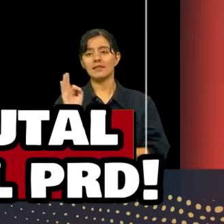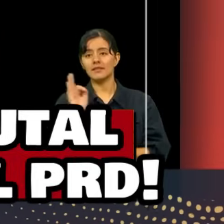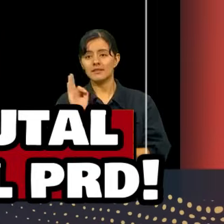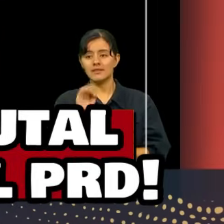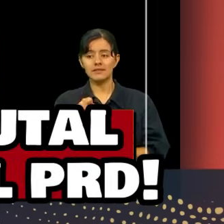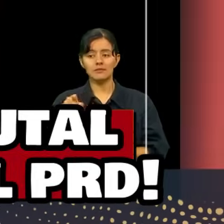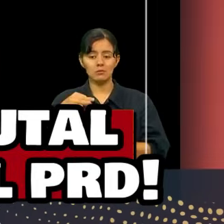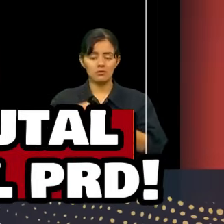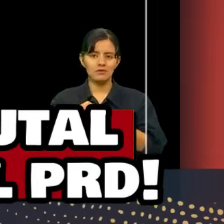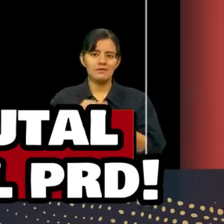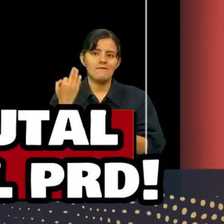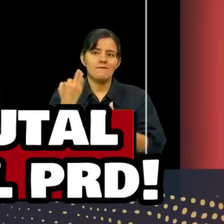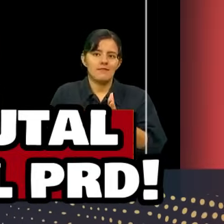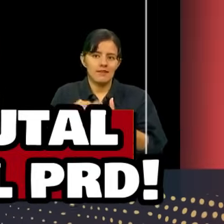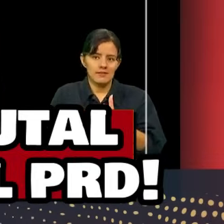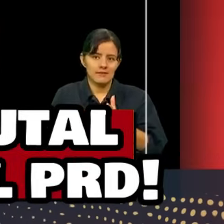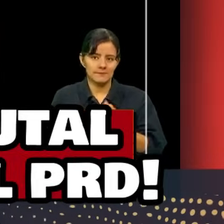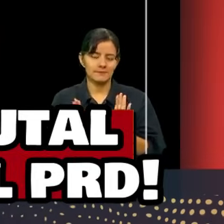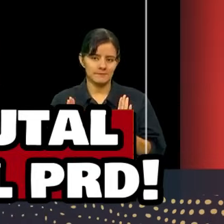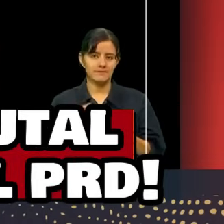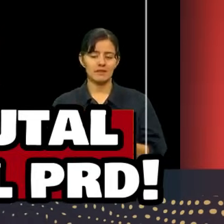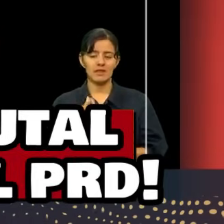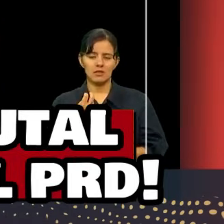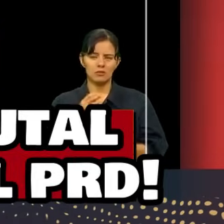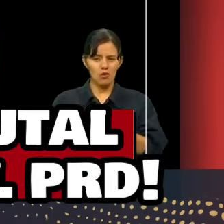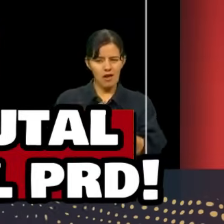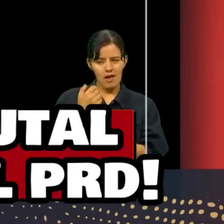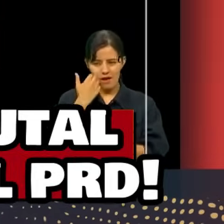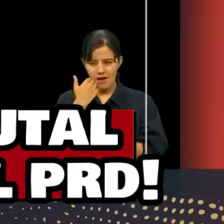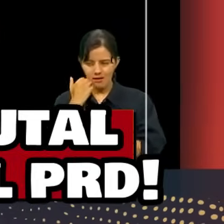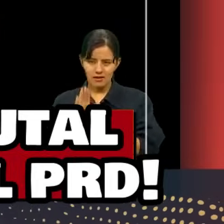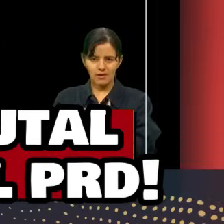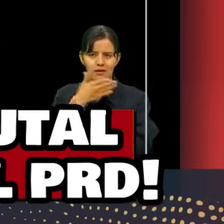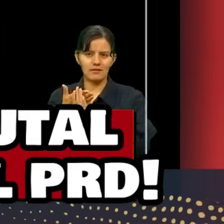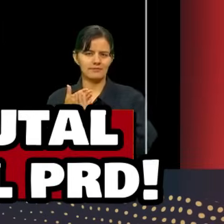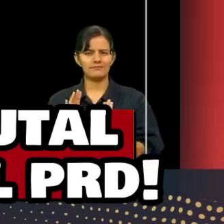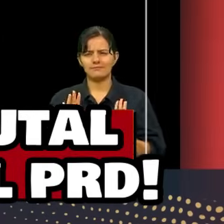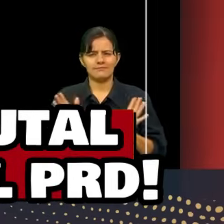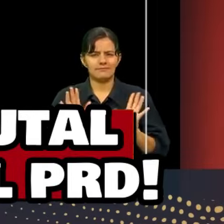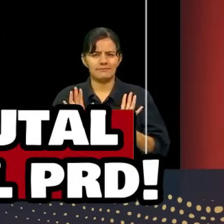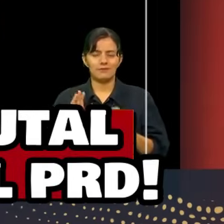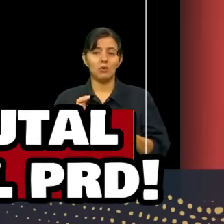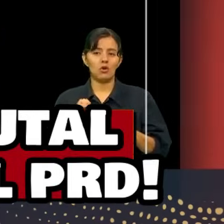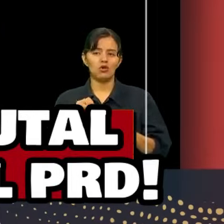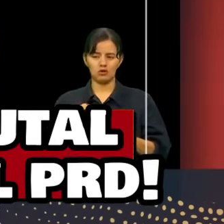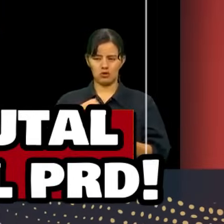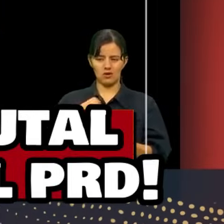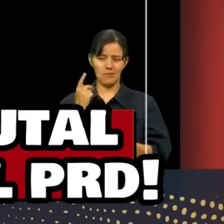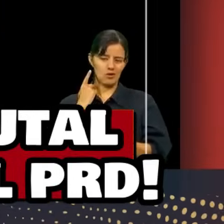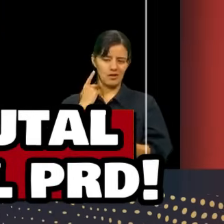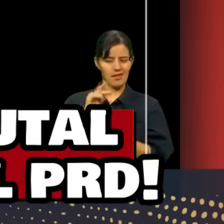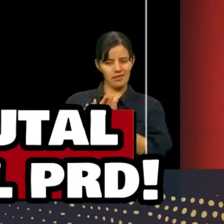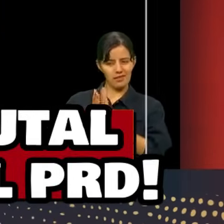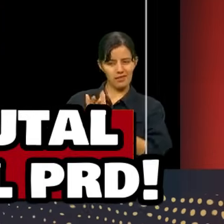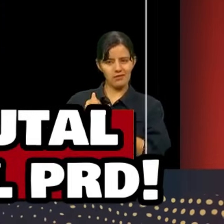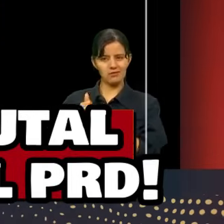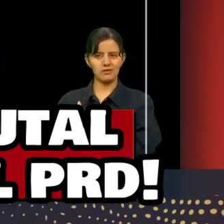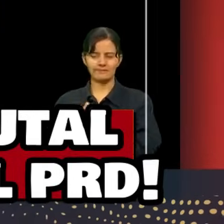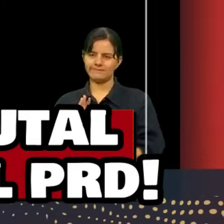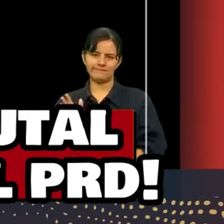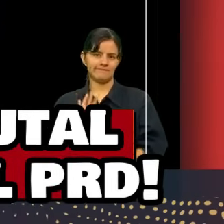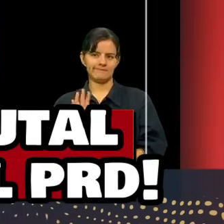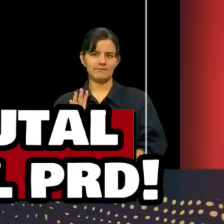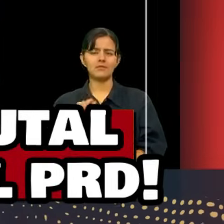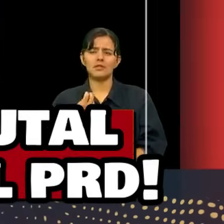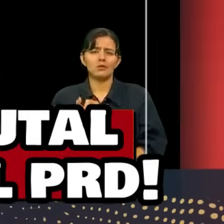pasan algunos votos a los funcionarios, vuelvo a repetir, sin mala intención y por supuesto sin responsabilidad política. Entonces nos permitimos presentar